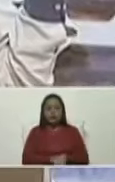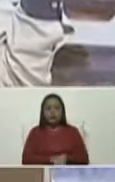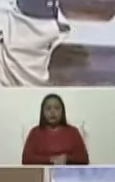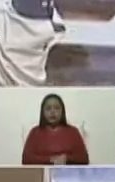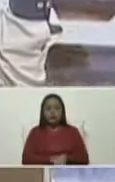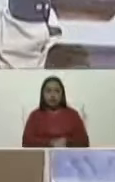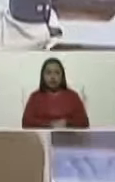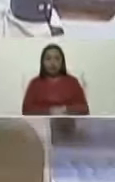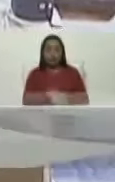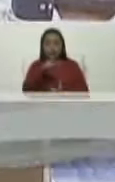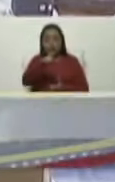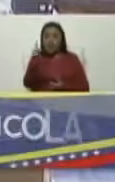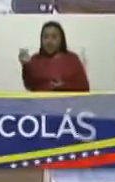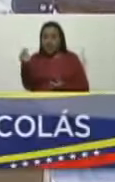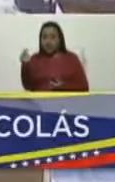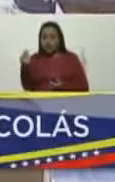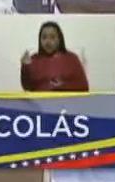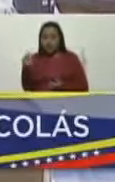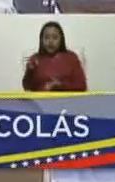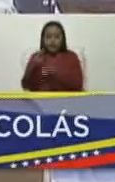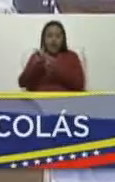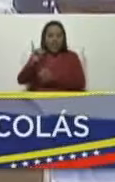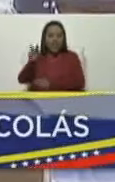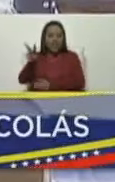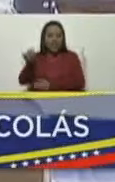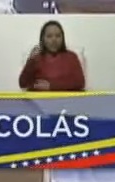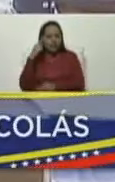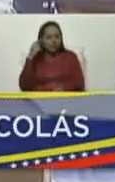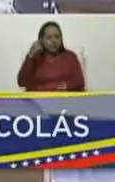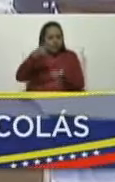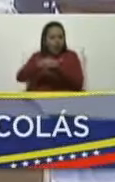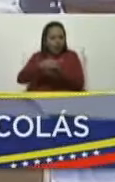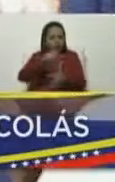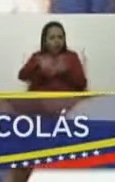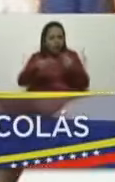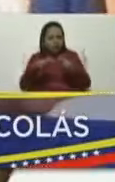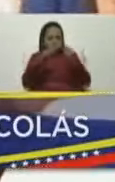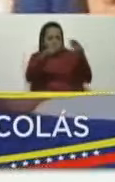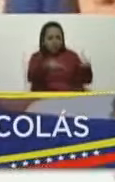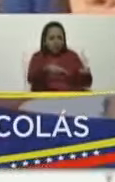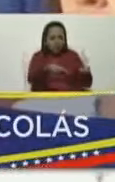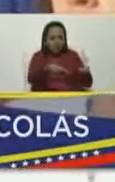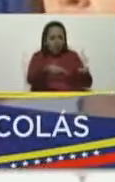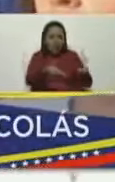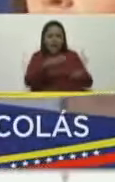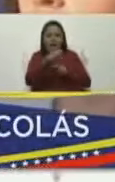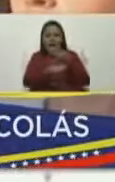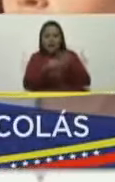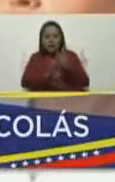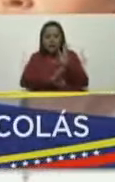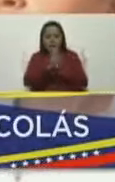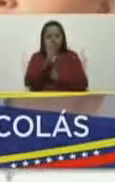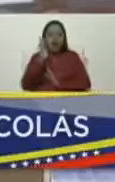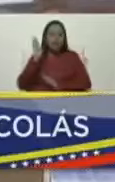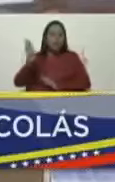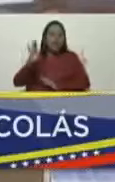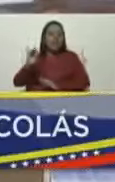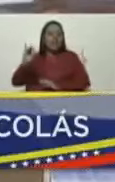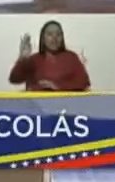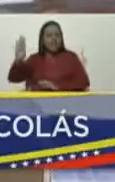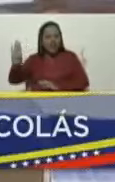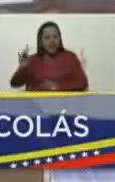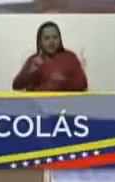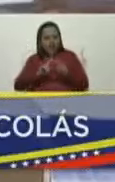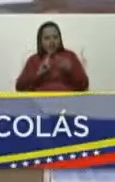para allá va la platica, los tributos van. Se produce Producto Interno Bruto, se